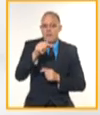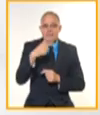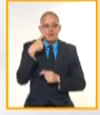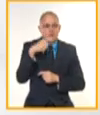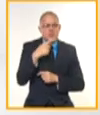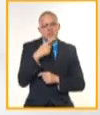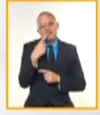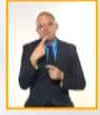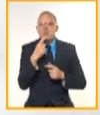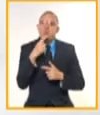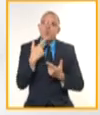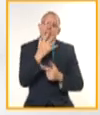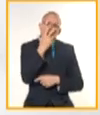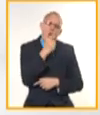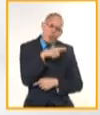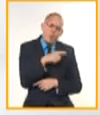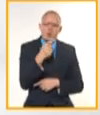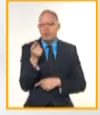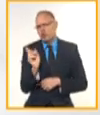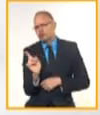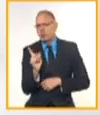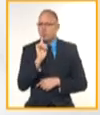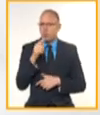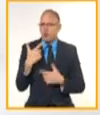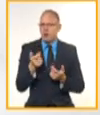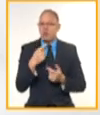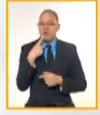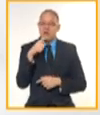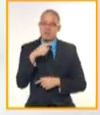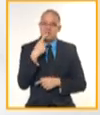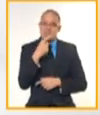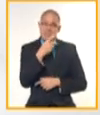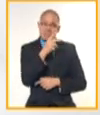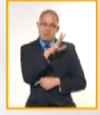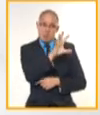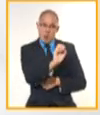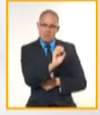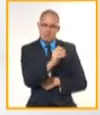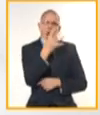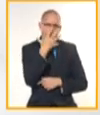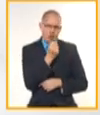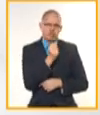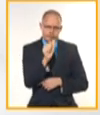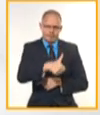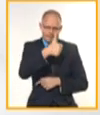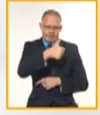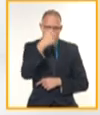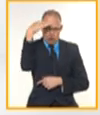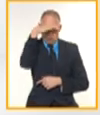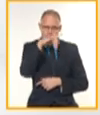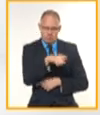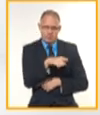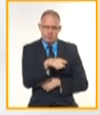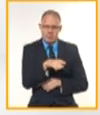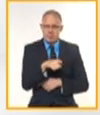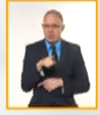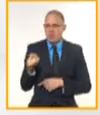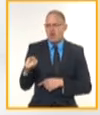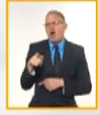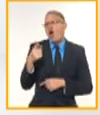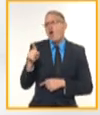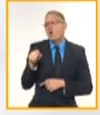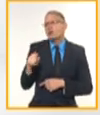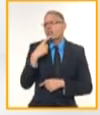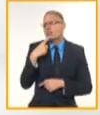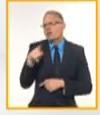50-48, o sea, 50 de aprobación, 48 de desaprobación. ¿Qué quiere decir estos primeros 4 gráficos que hemos visto? Que